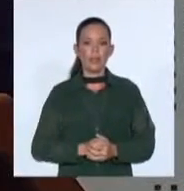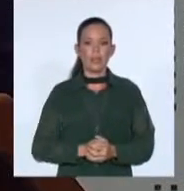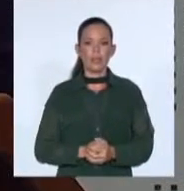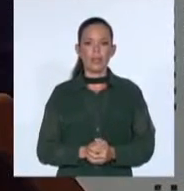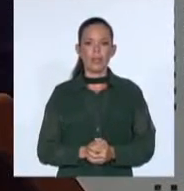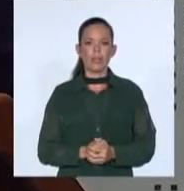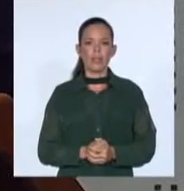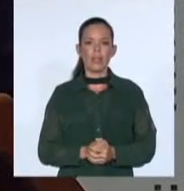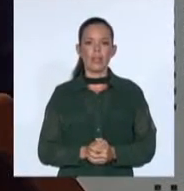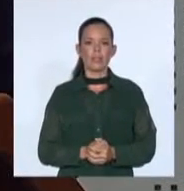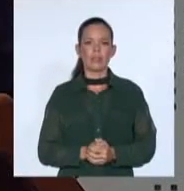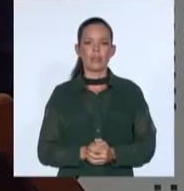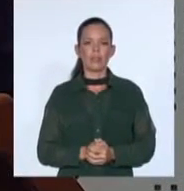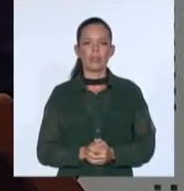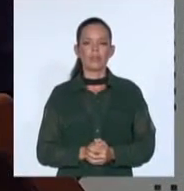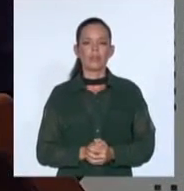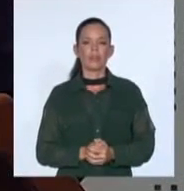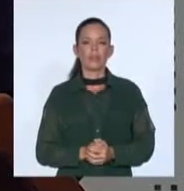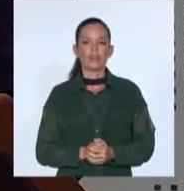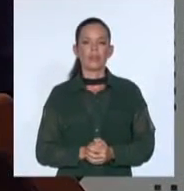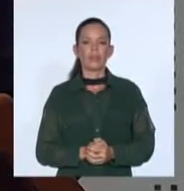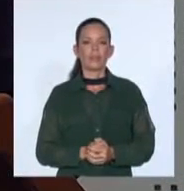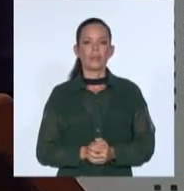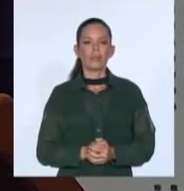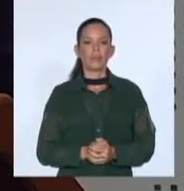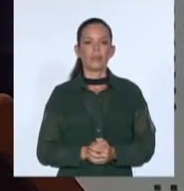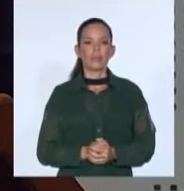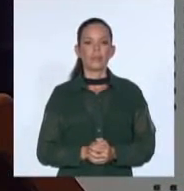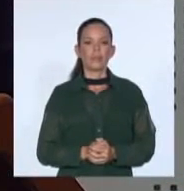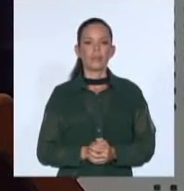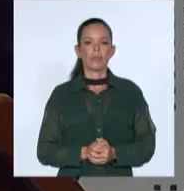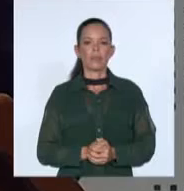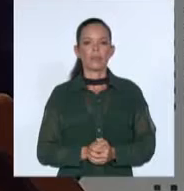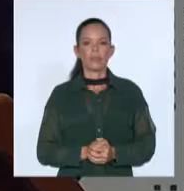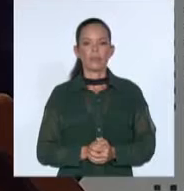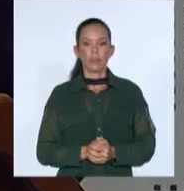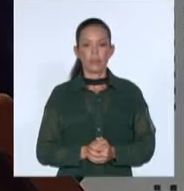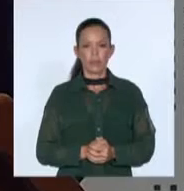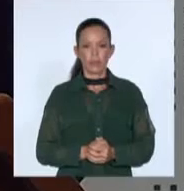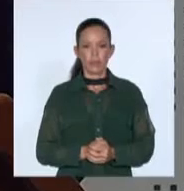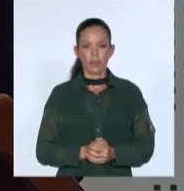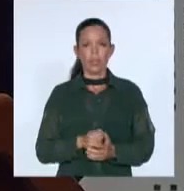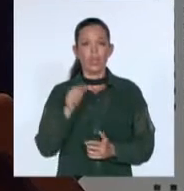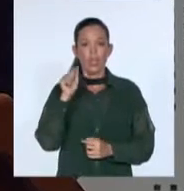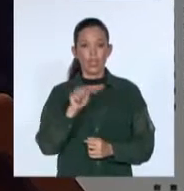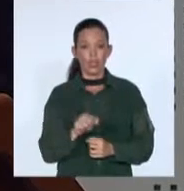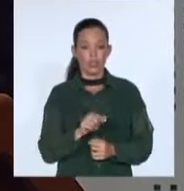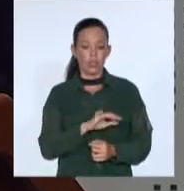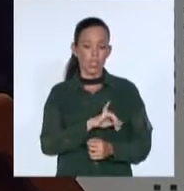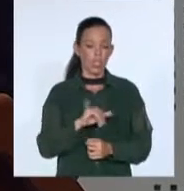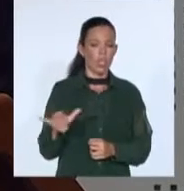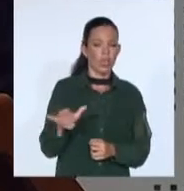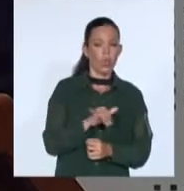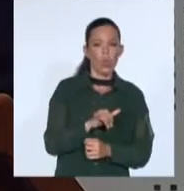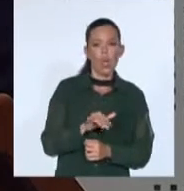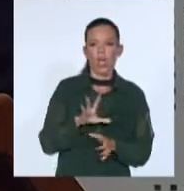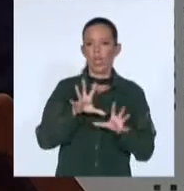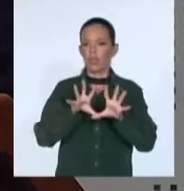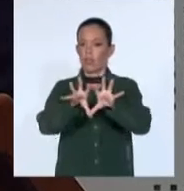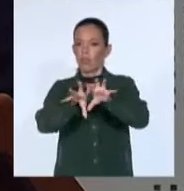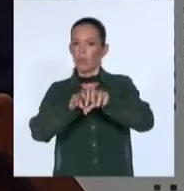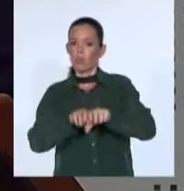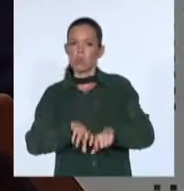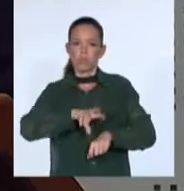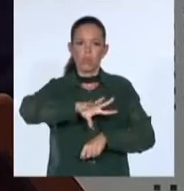Porque África ha sido, con el correr de los años, un continente saqueado en su riqueza